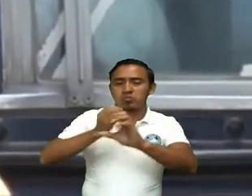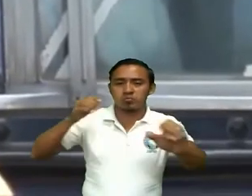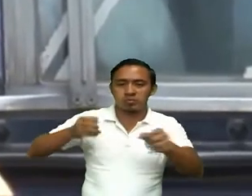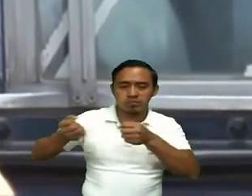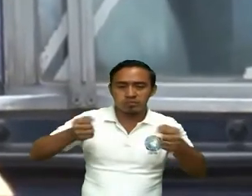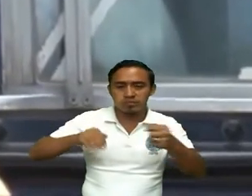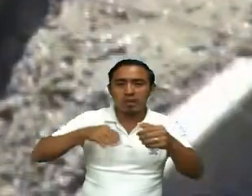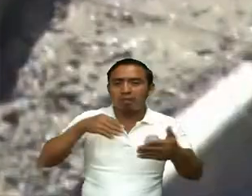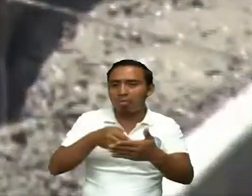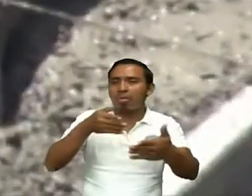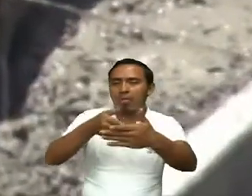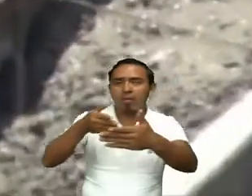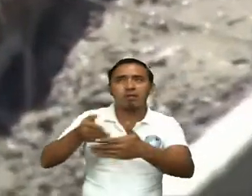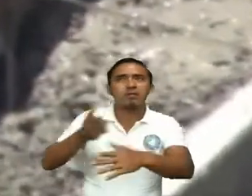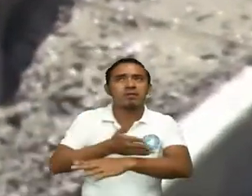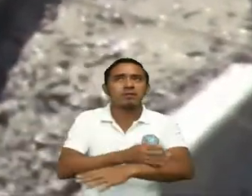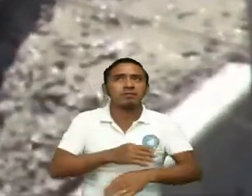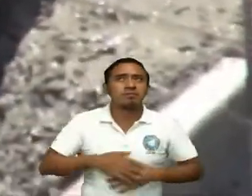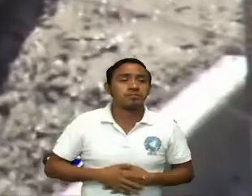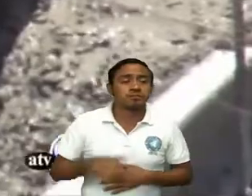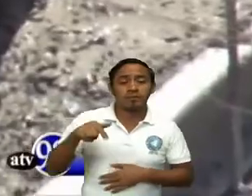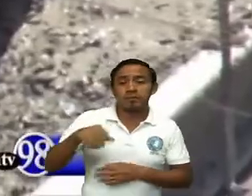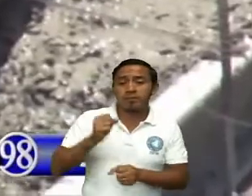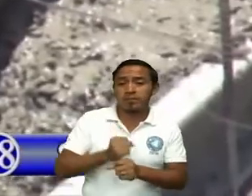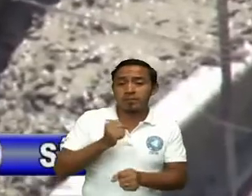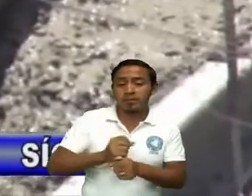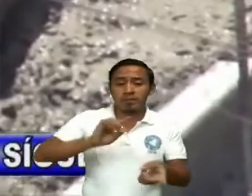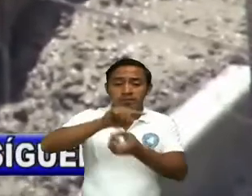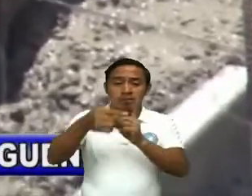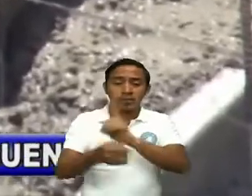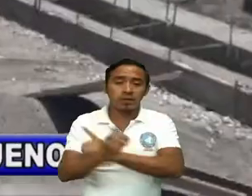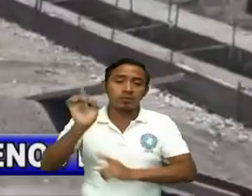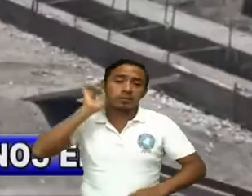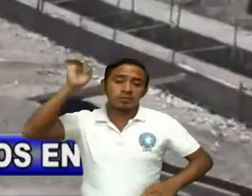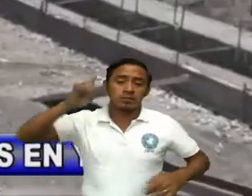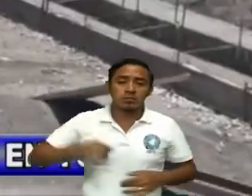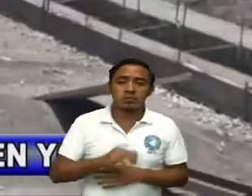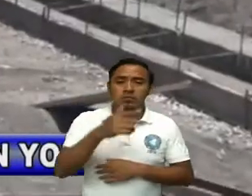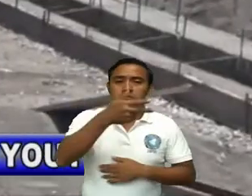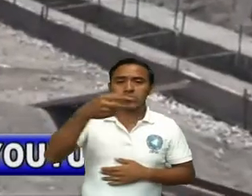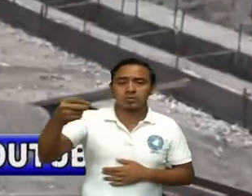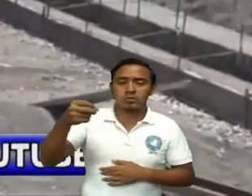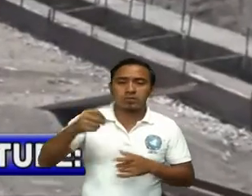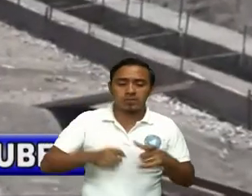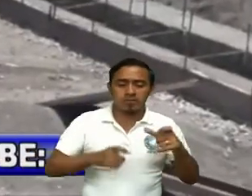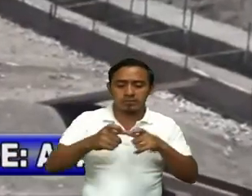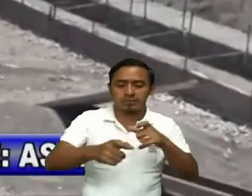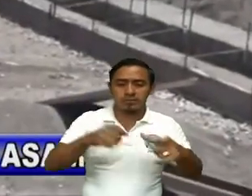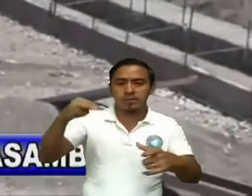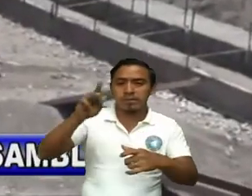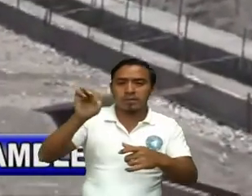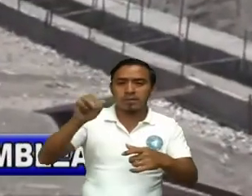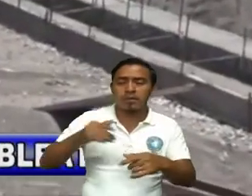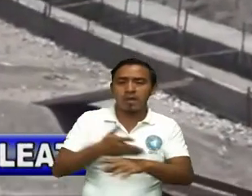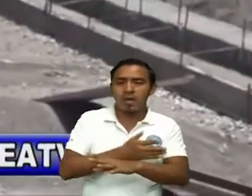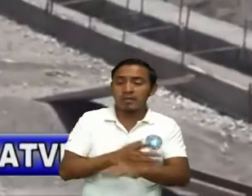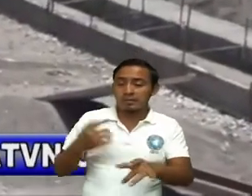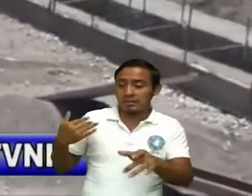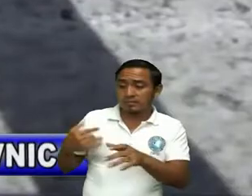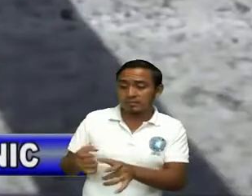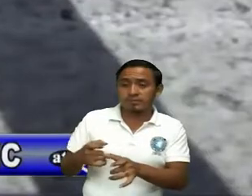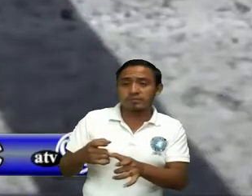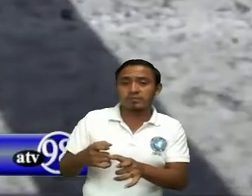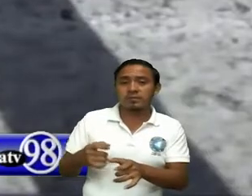unos pegaderos aquí que... Esta obra de cambio y transformación complementará 800 metros de adoquinado que había construido la